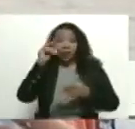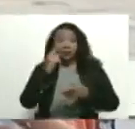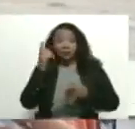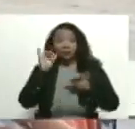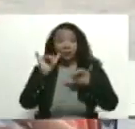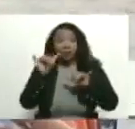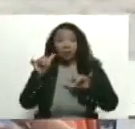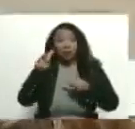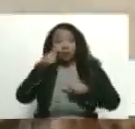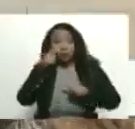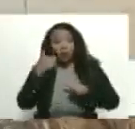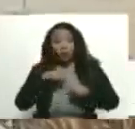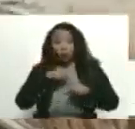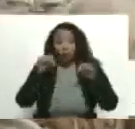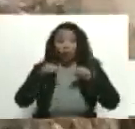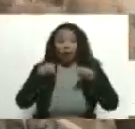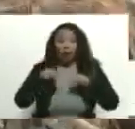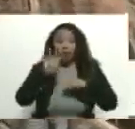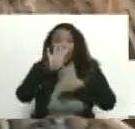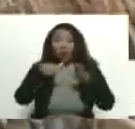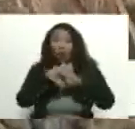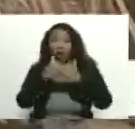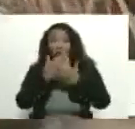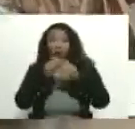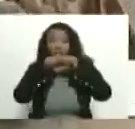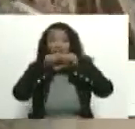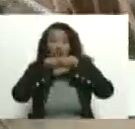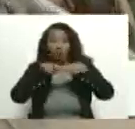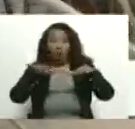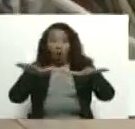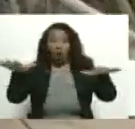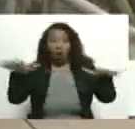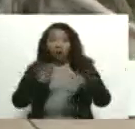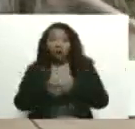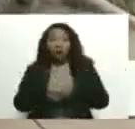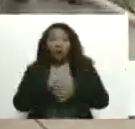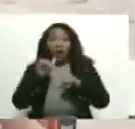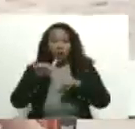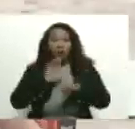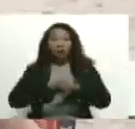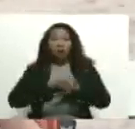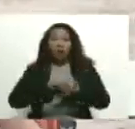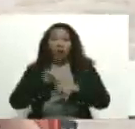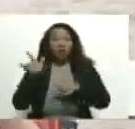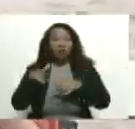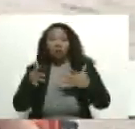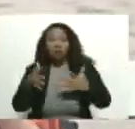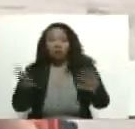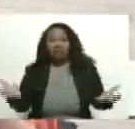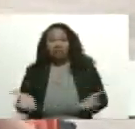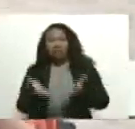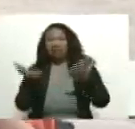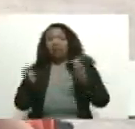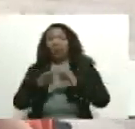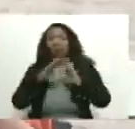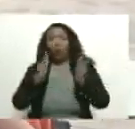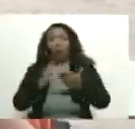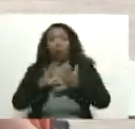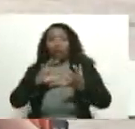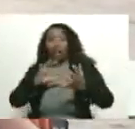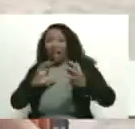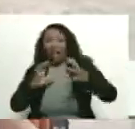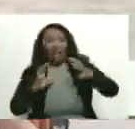seguridad que ha estado aquí hemos estado desde las cuatro de la mañana desplegados esto tiene una causa calentamiento global el calentamiento el cambio